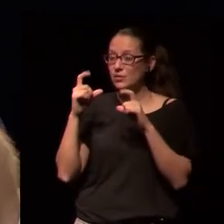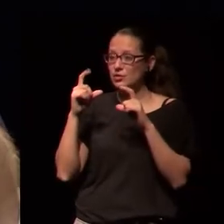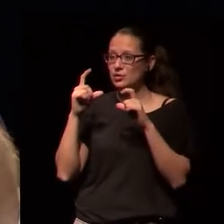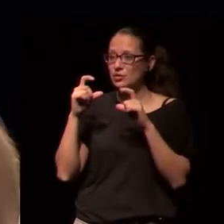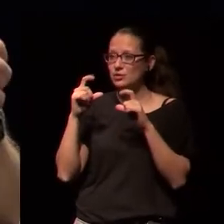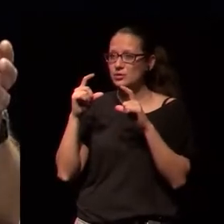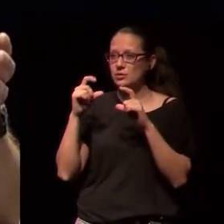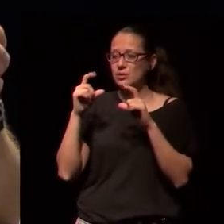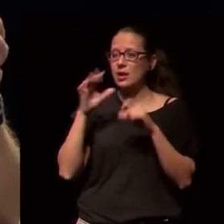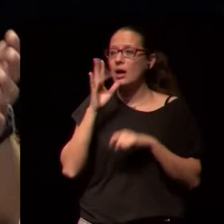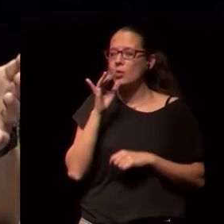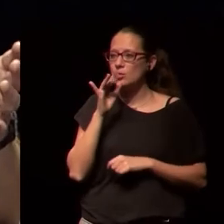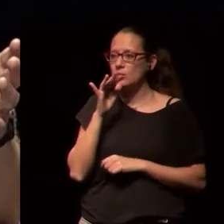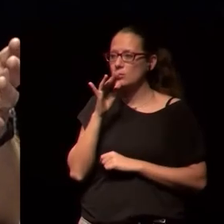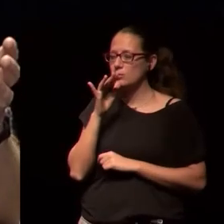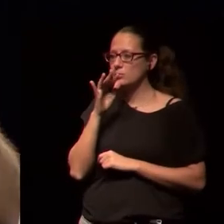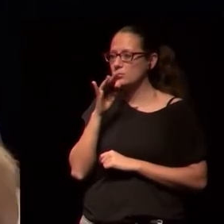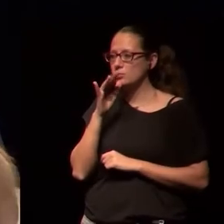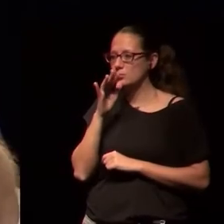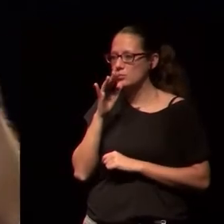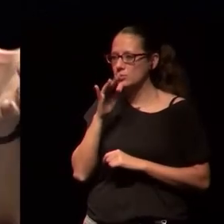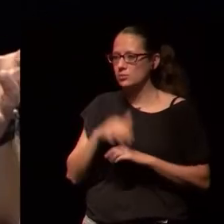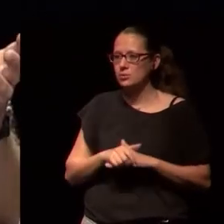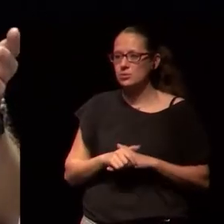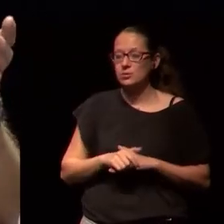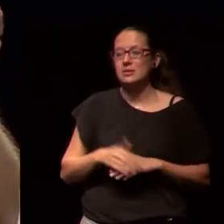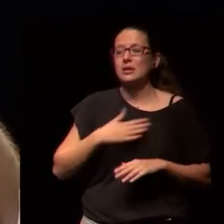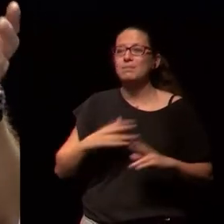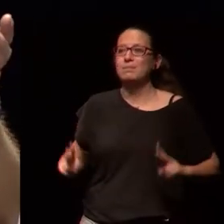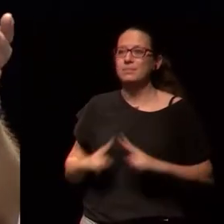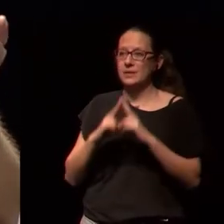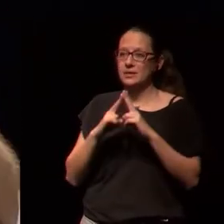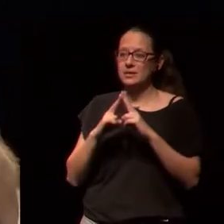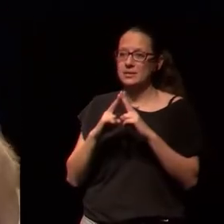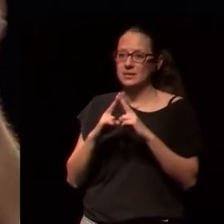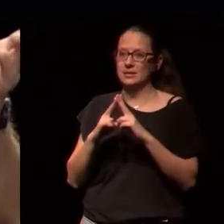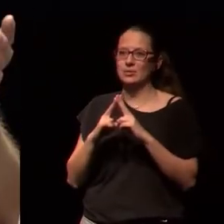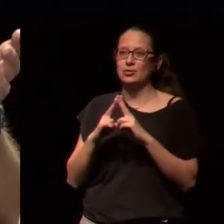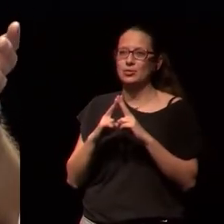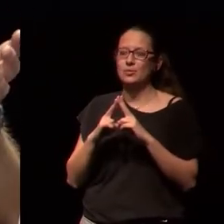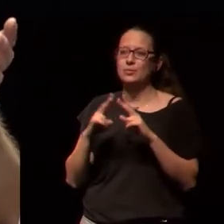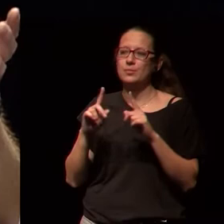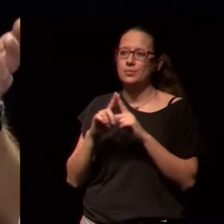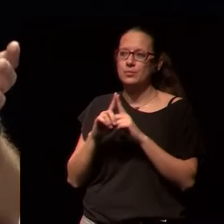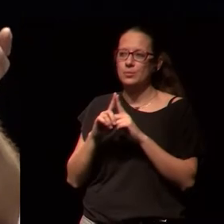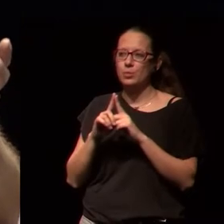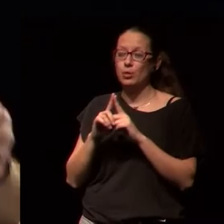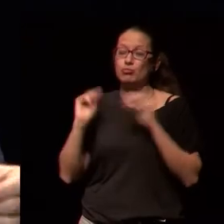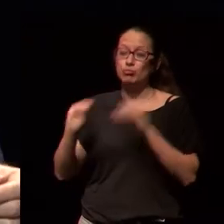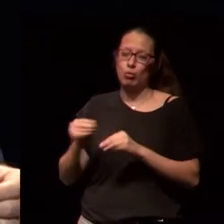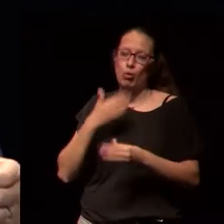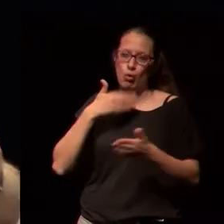están ahora en el Jeu de Paume en París, en una retrospectiva de la obra del artista.